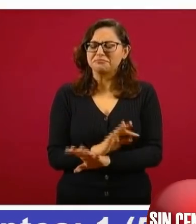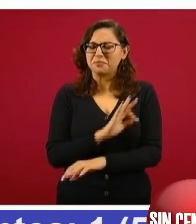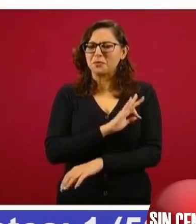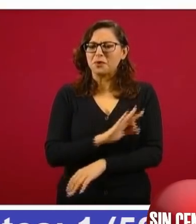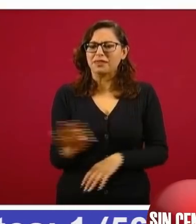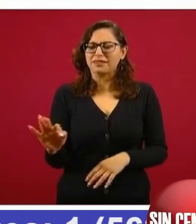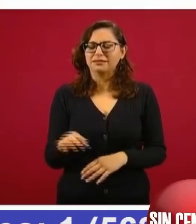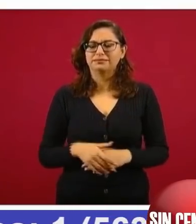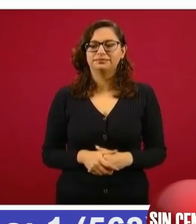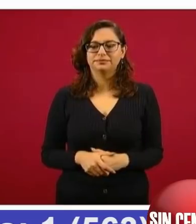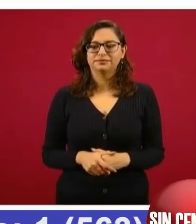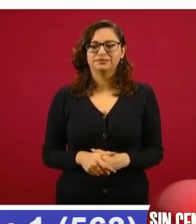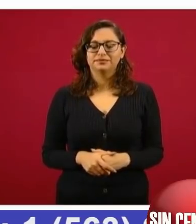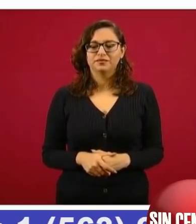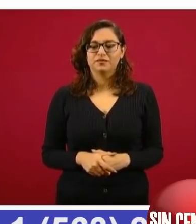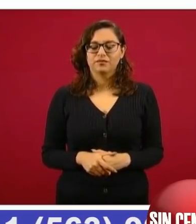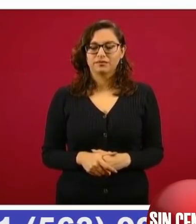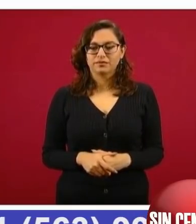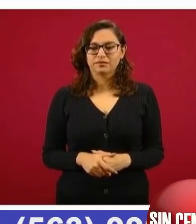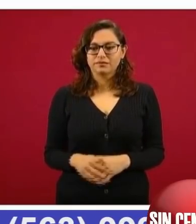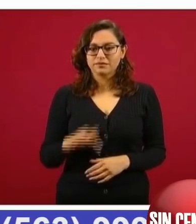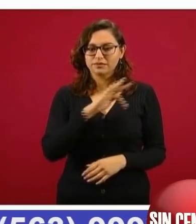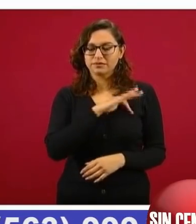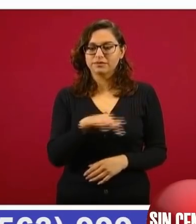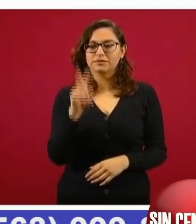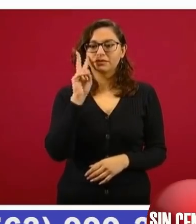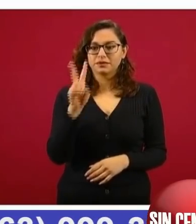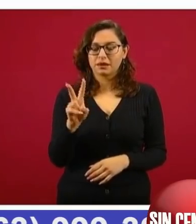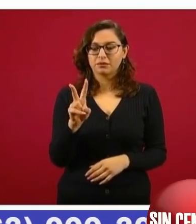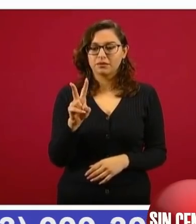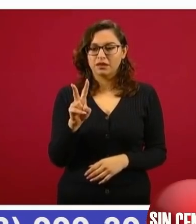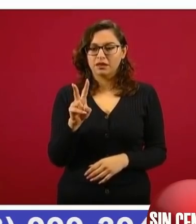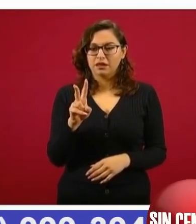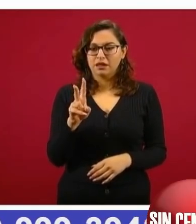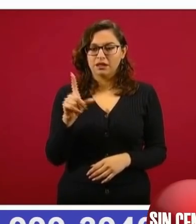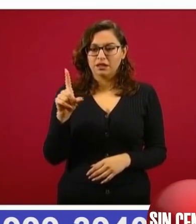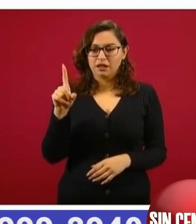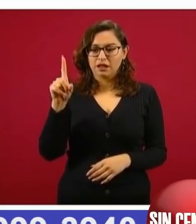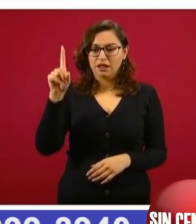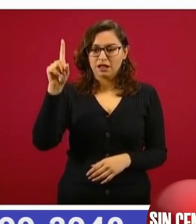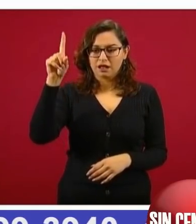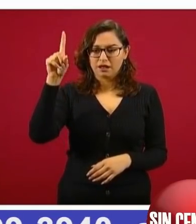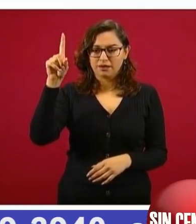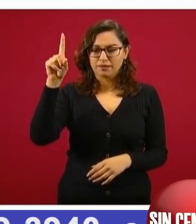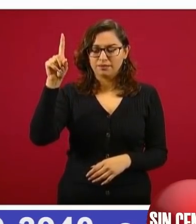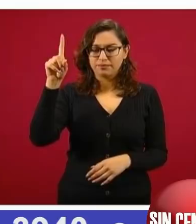administración. La imagen de la derecha arriba muestra lo